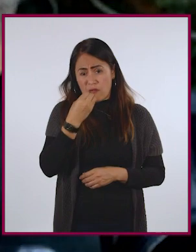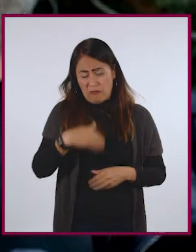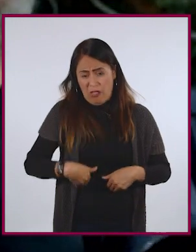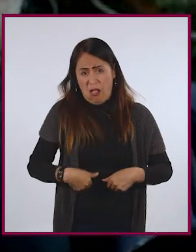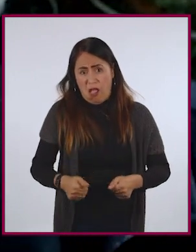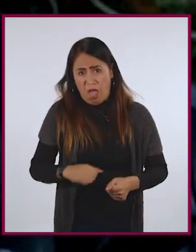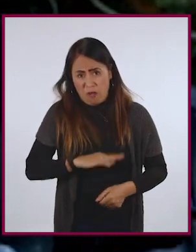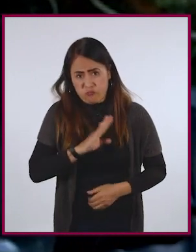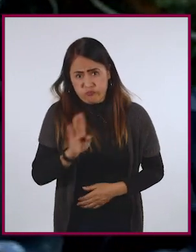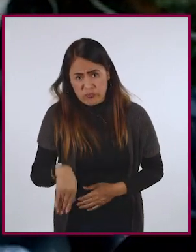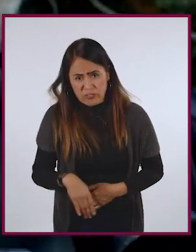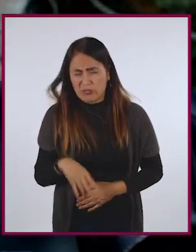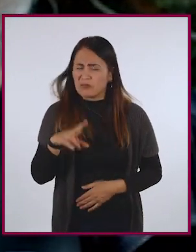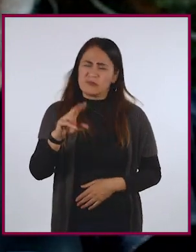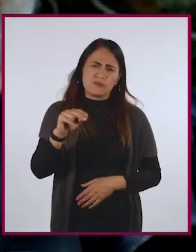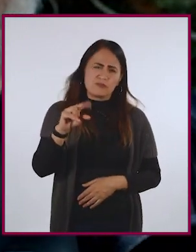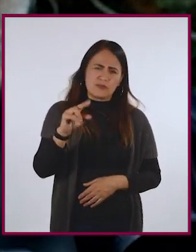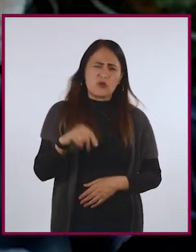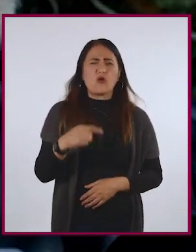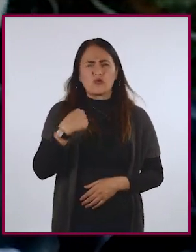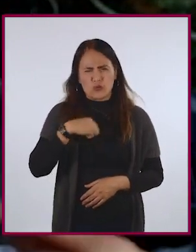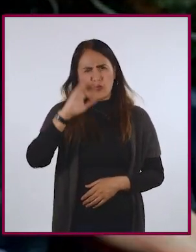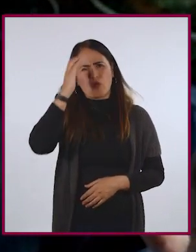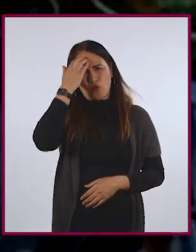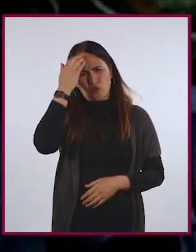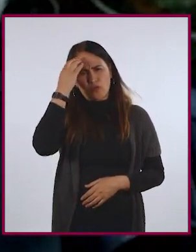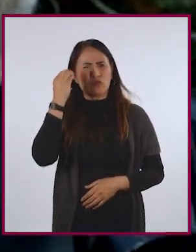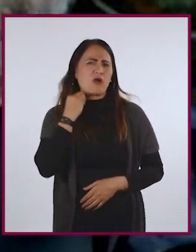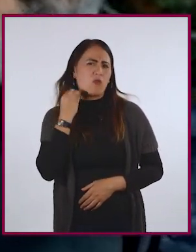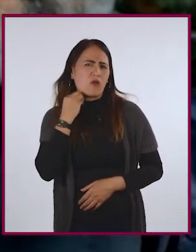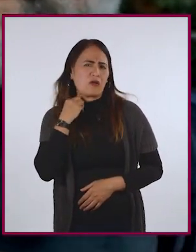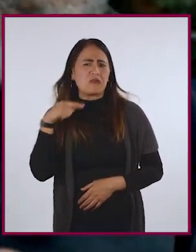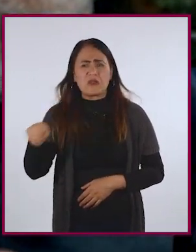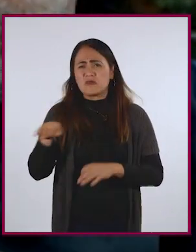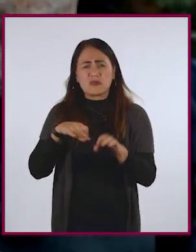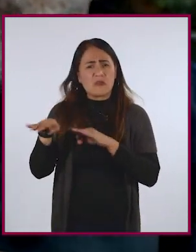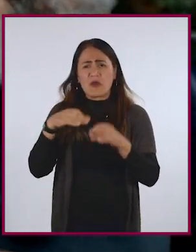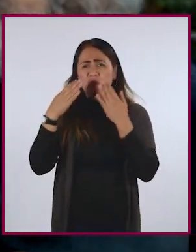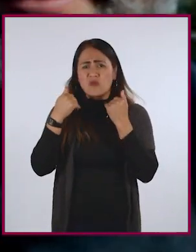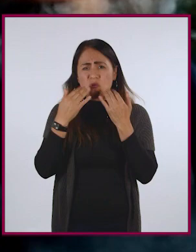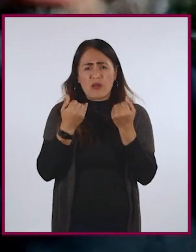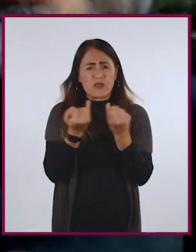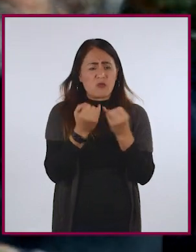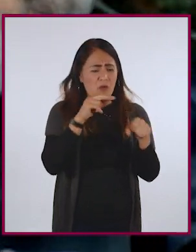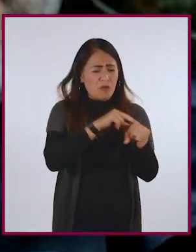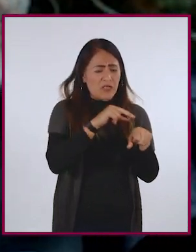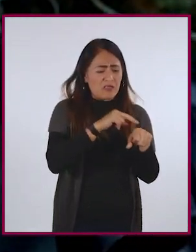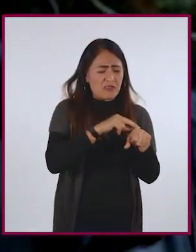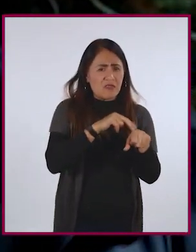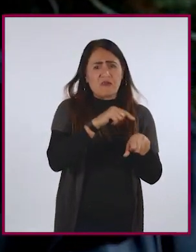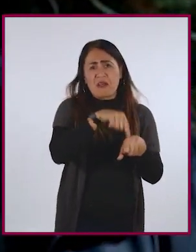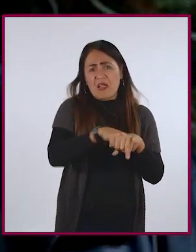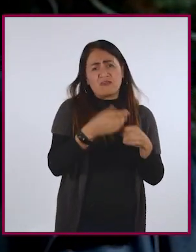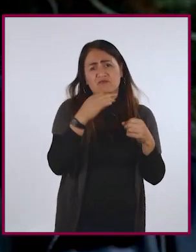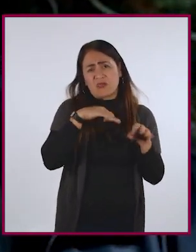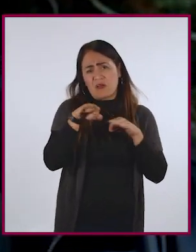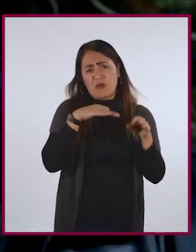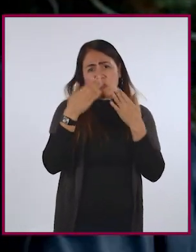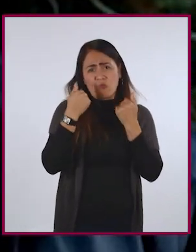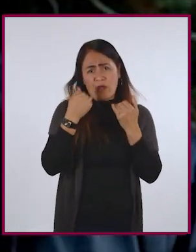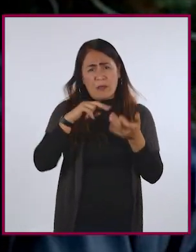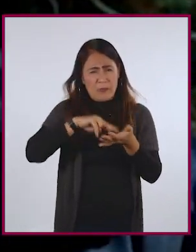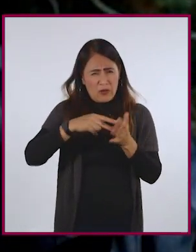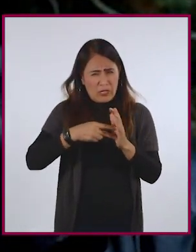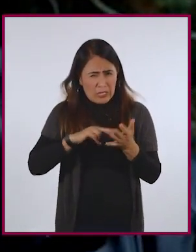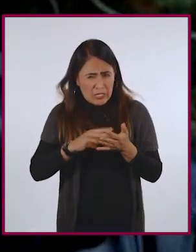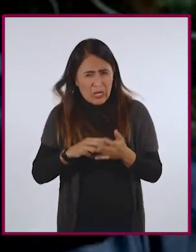morir de hambre, para nada. Yo conozco muchos abogados desempleados, muchos médicos desempleados, pero conozco pocos ingenieros